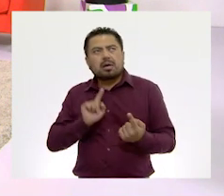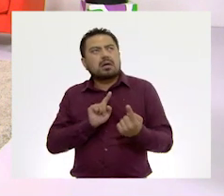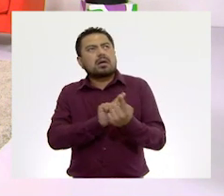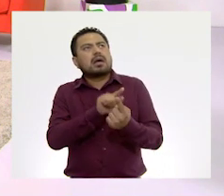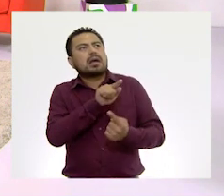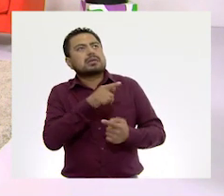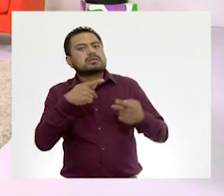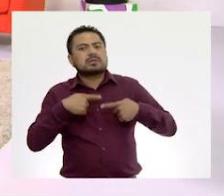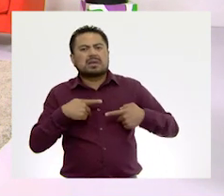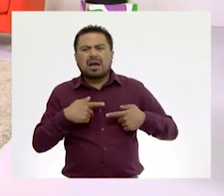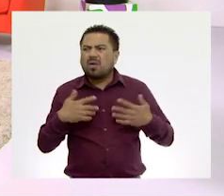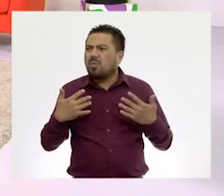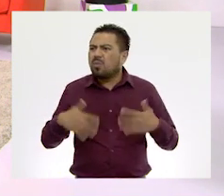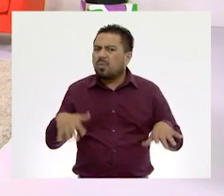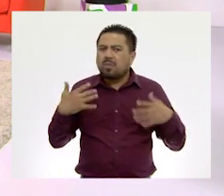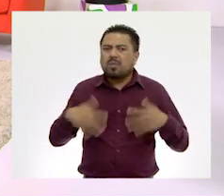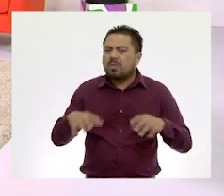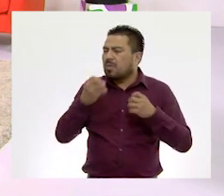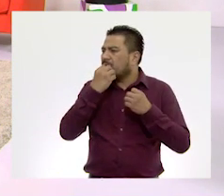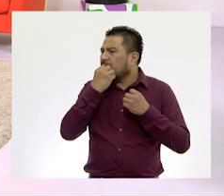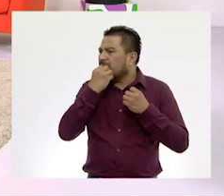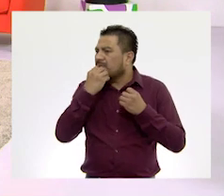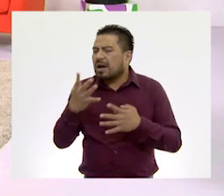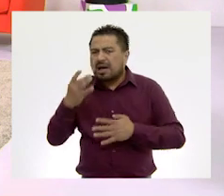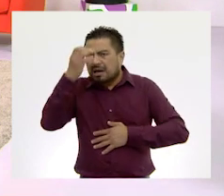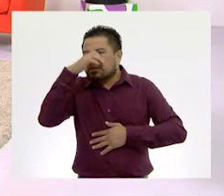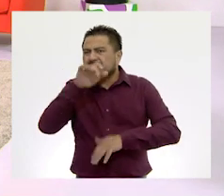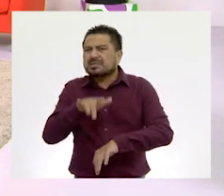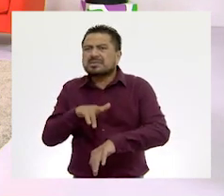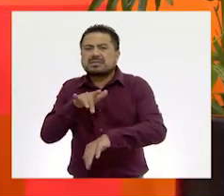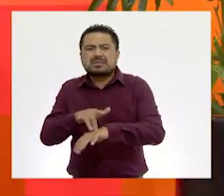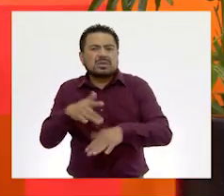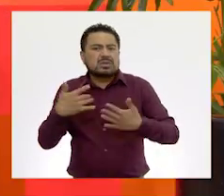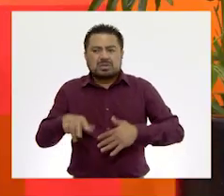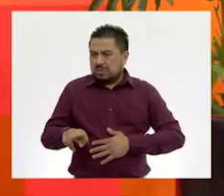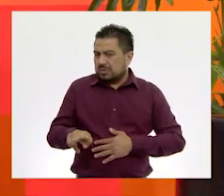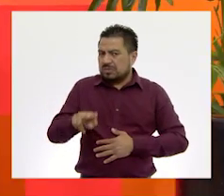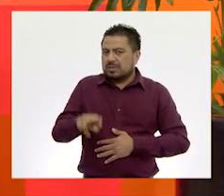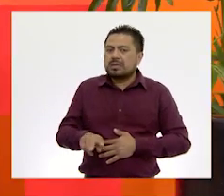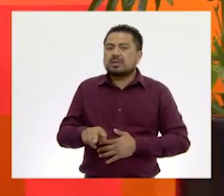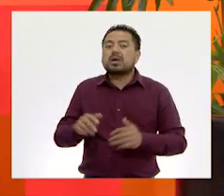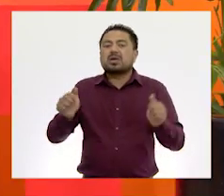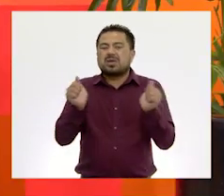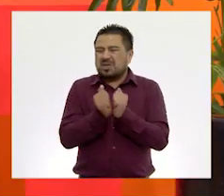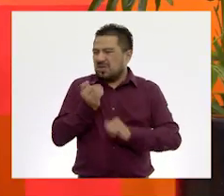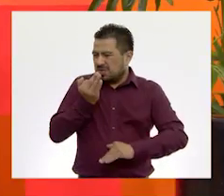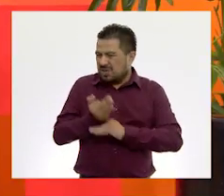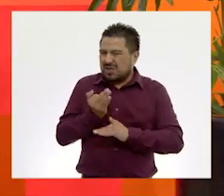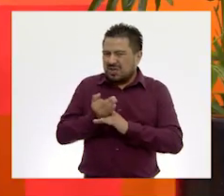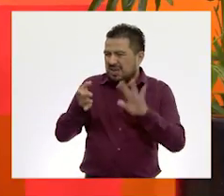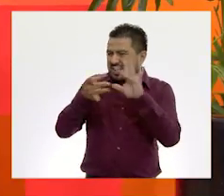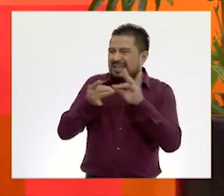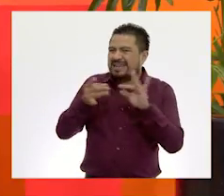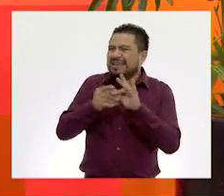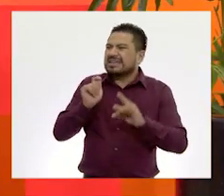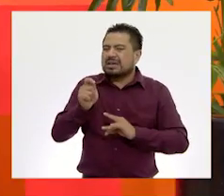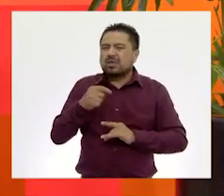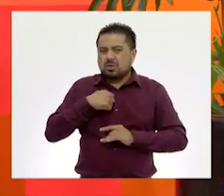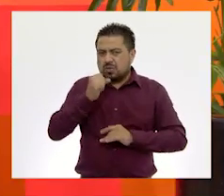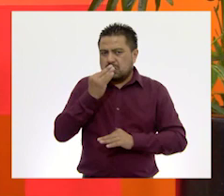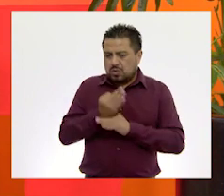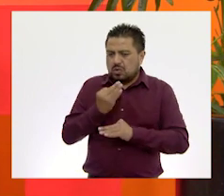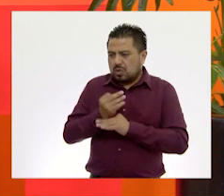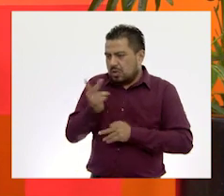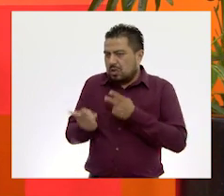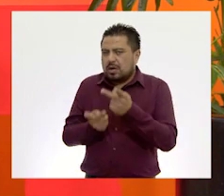persona. Claro, qué belleza de experiencia, estuvo hermoso, de verdad. Sí. Mercedes, con esto que nos cuentas, tengo un par de